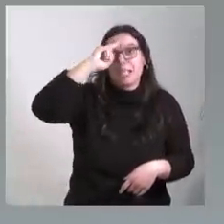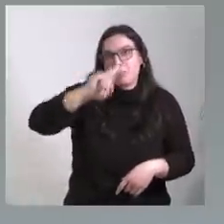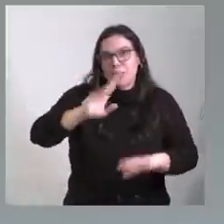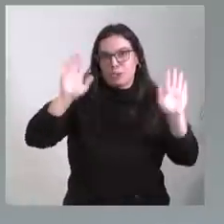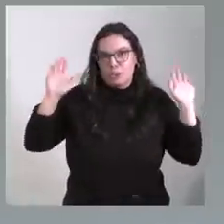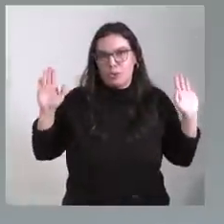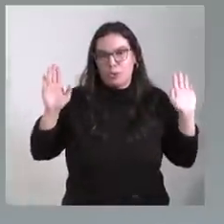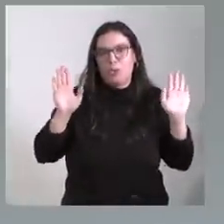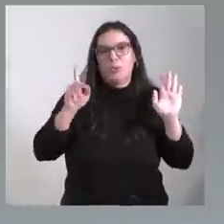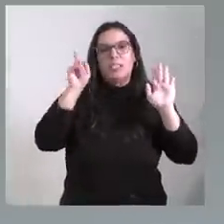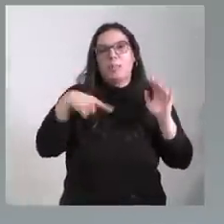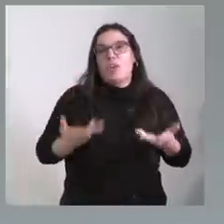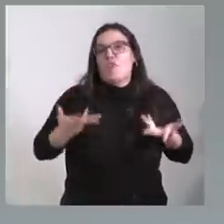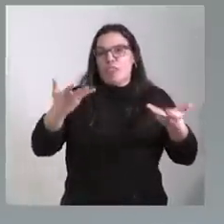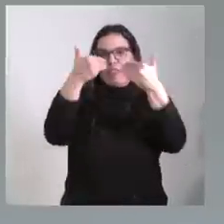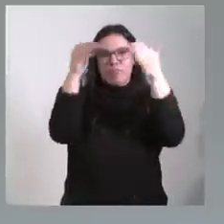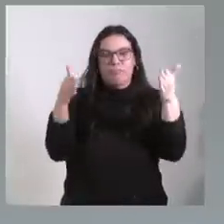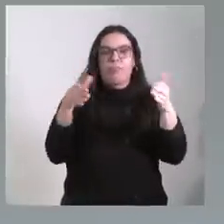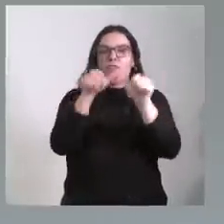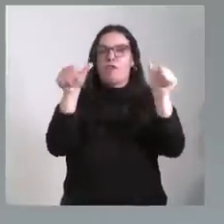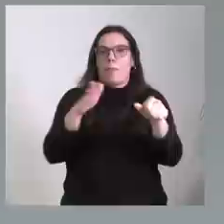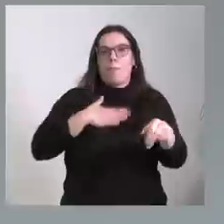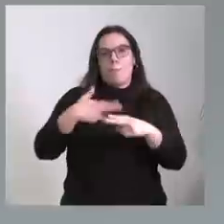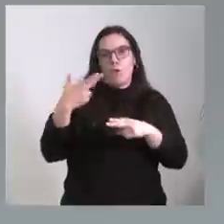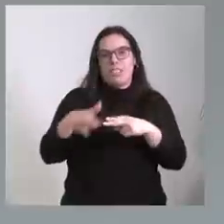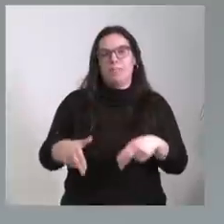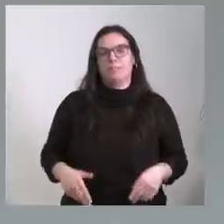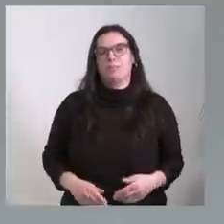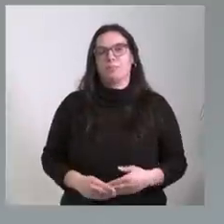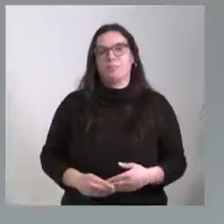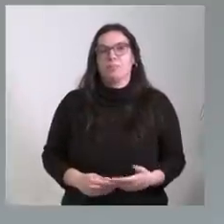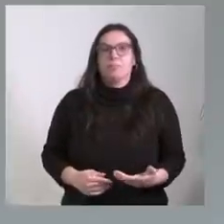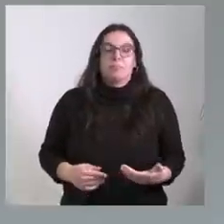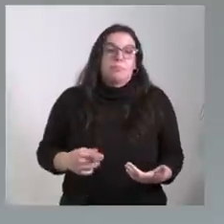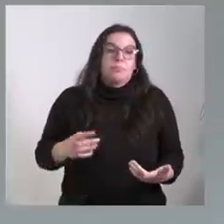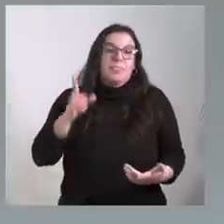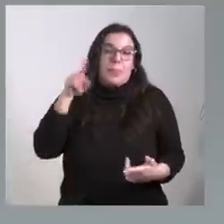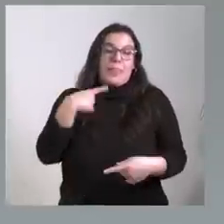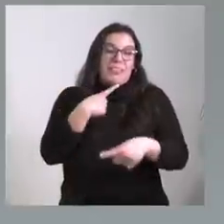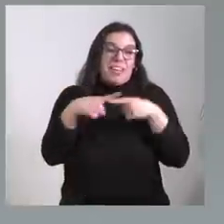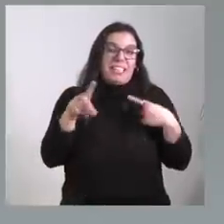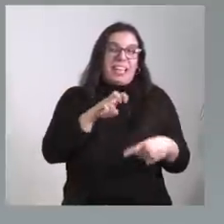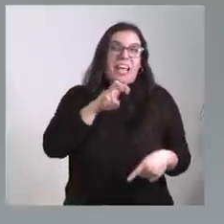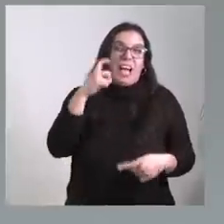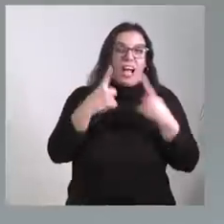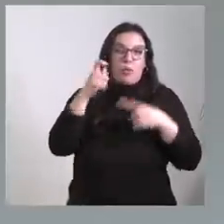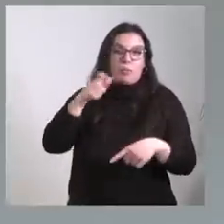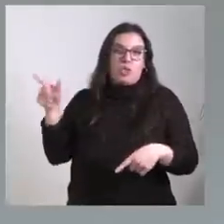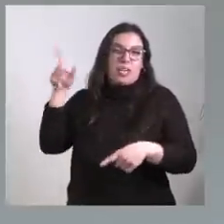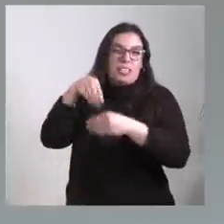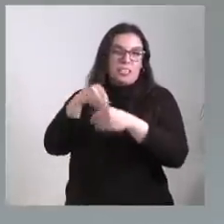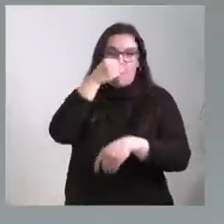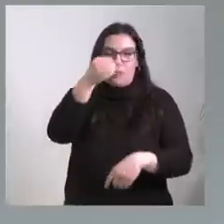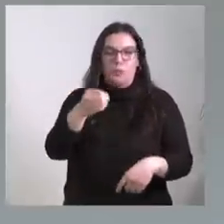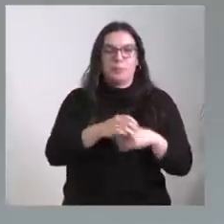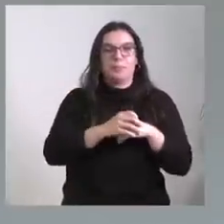desde la mano tendida que es nuestra forma de hacer política en Castilla y león y que también nos separan esto de algunos miembros del partido socialista